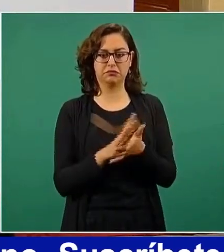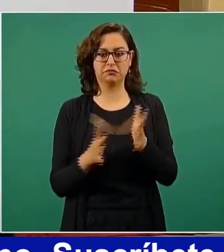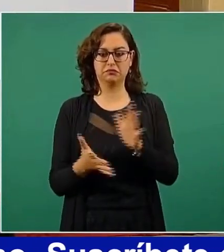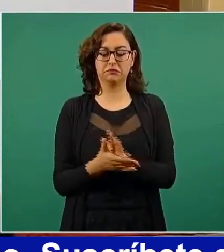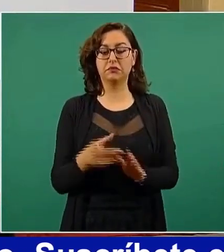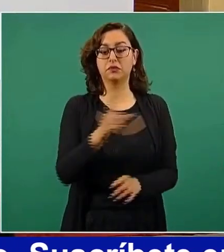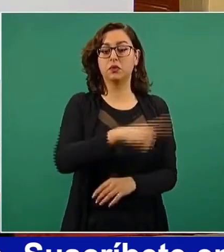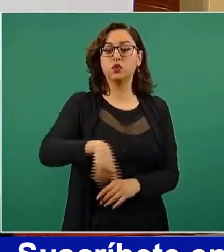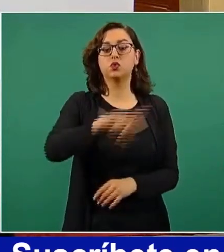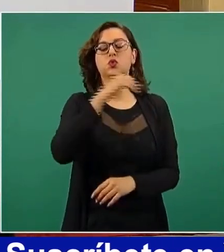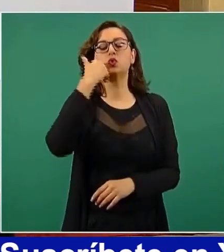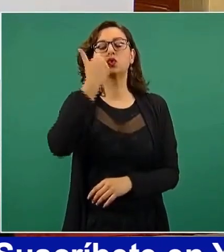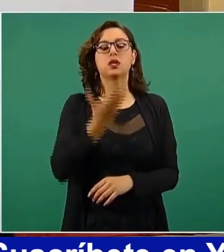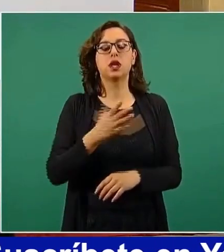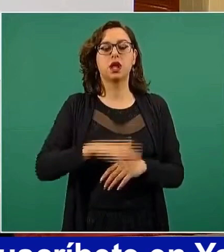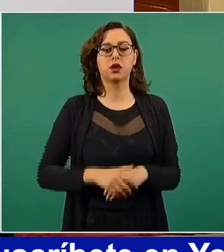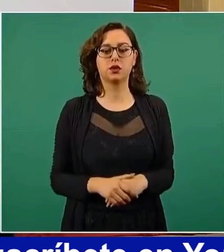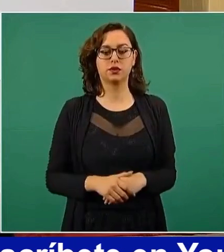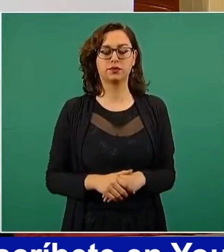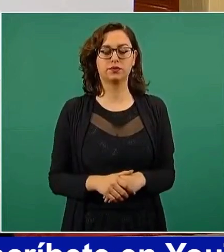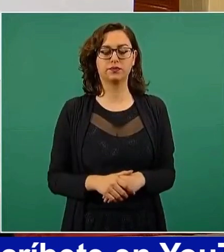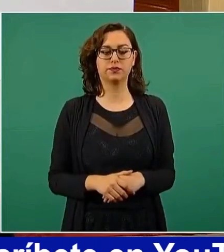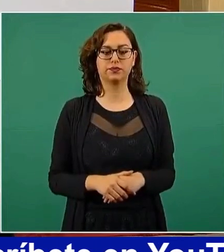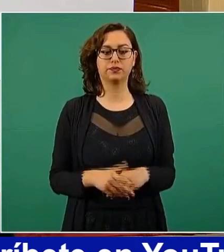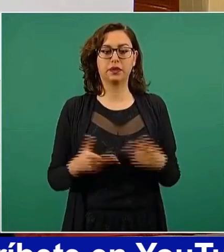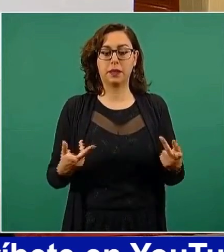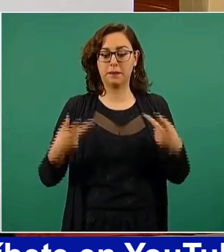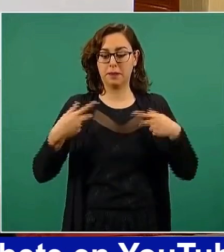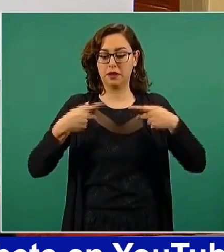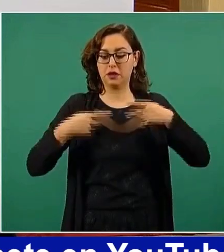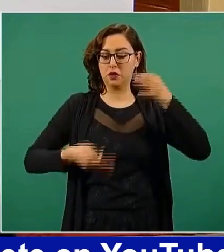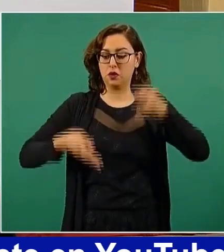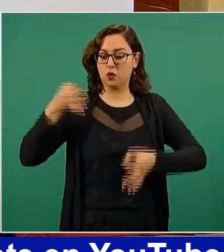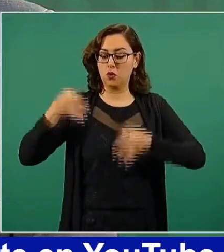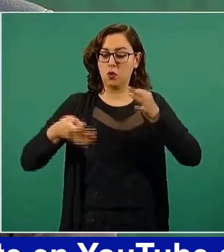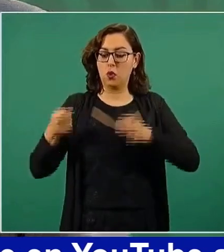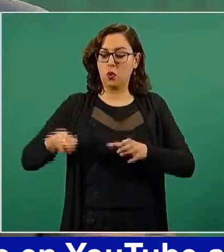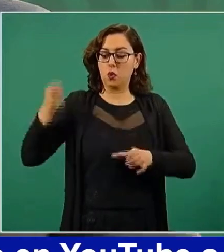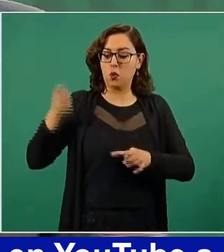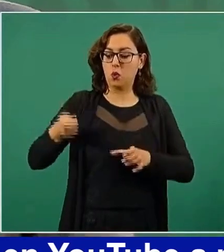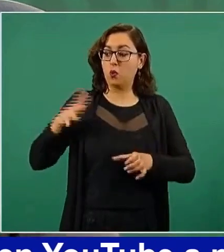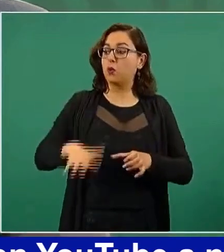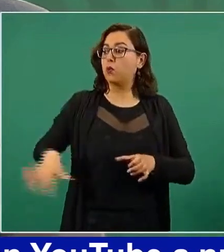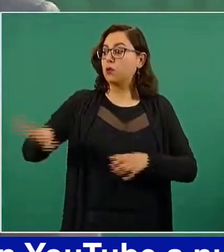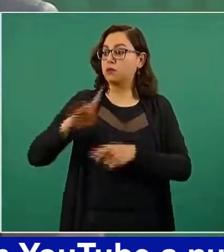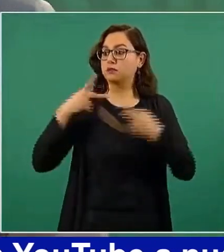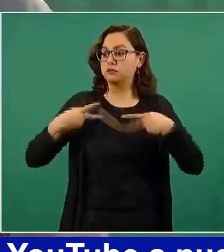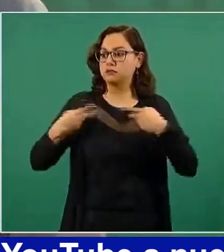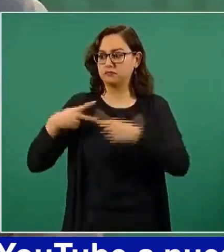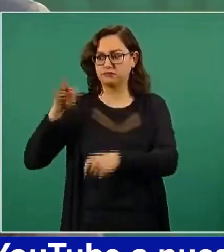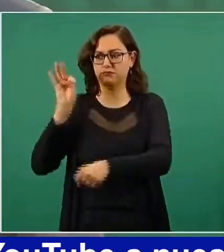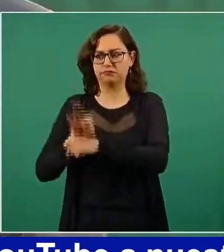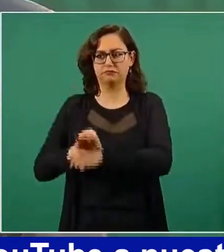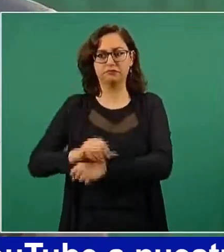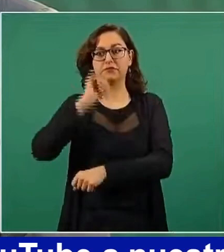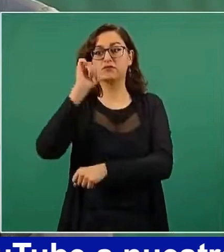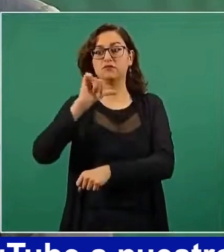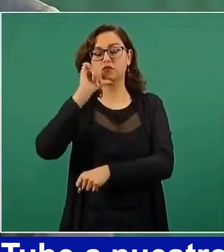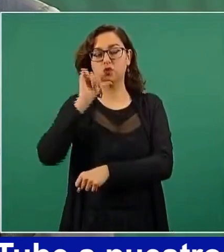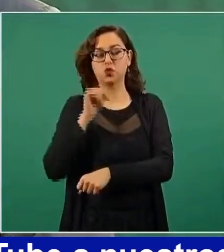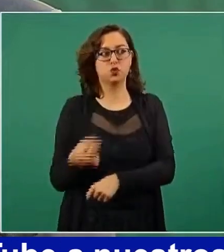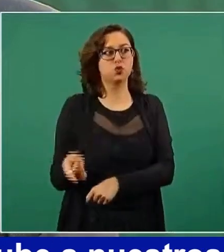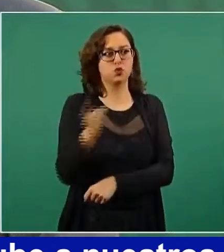que los jueces no amparen, no protejan al pueblo, sino a